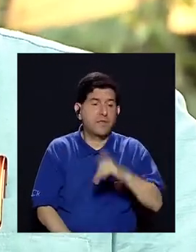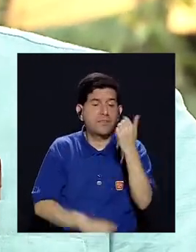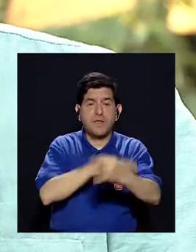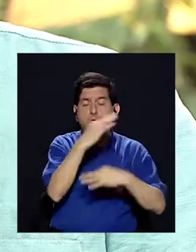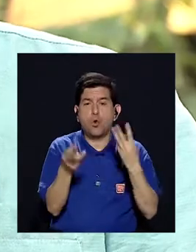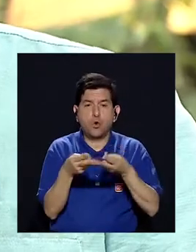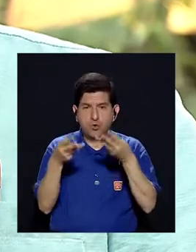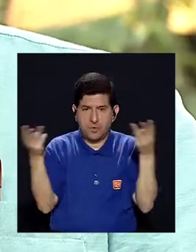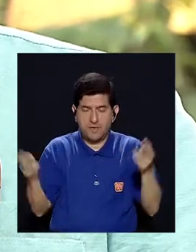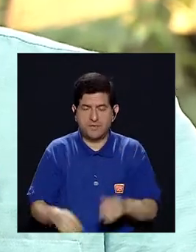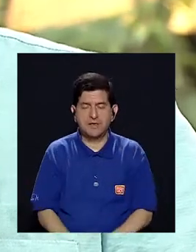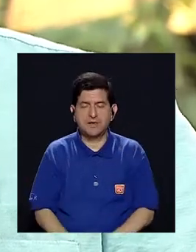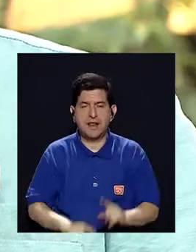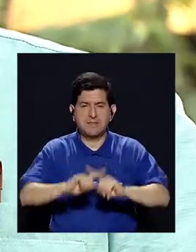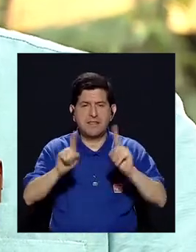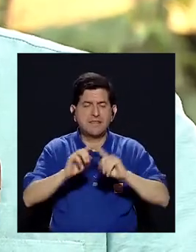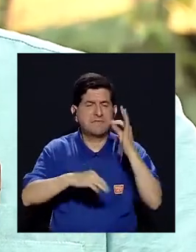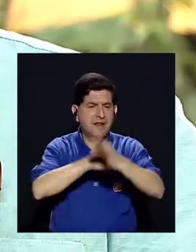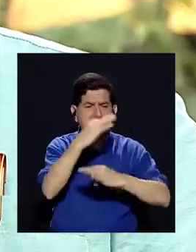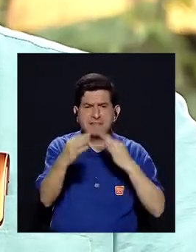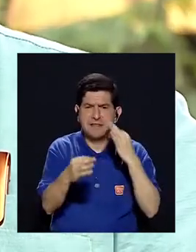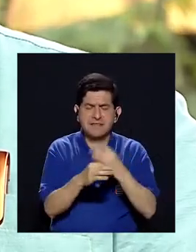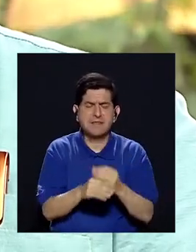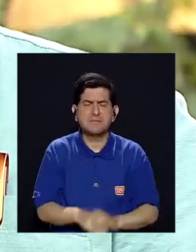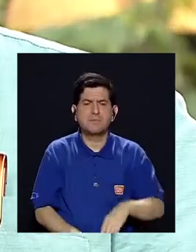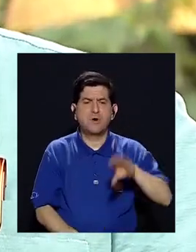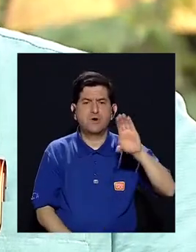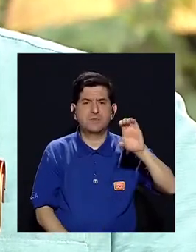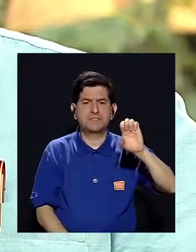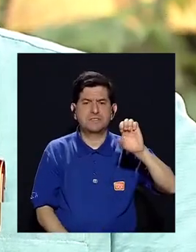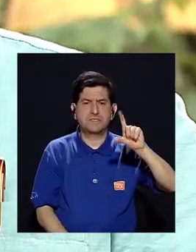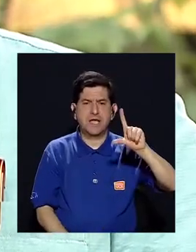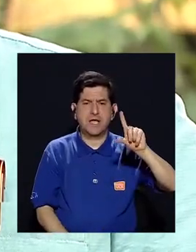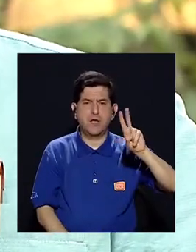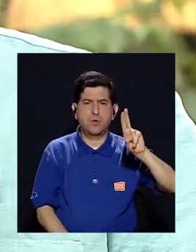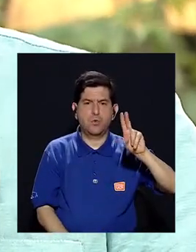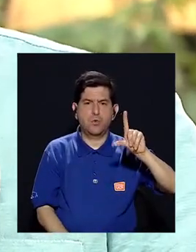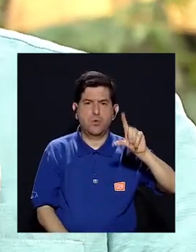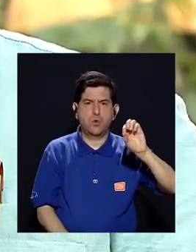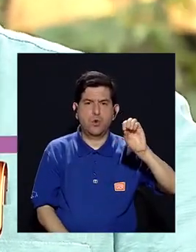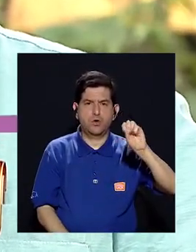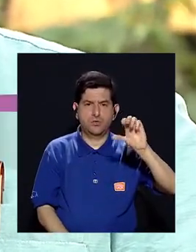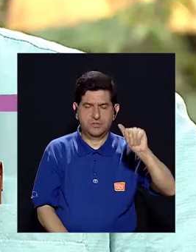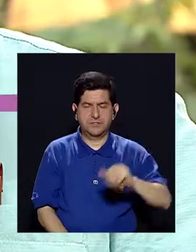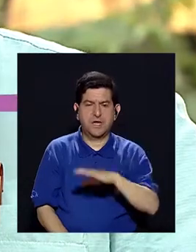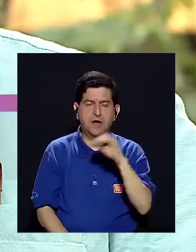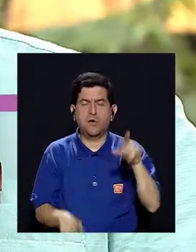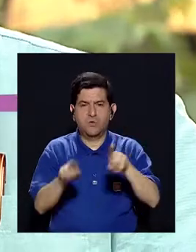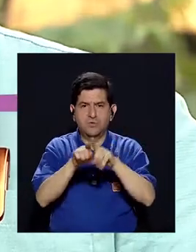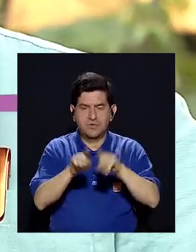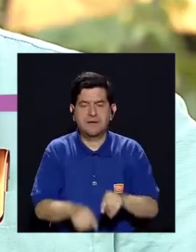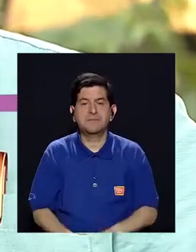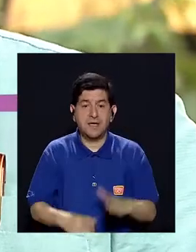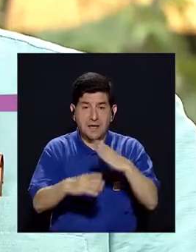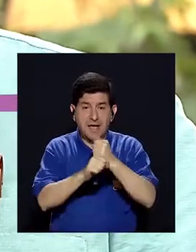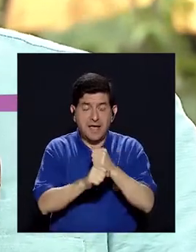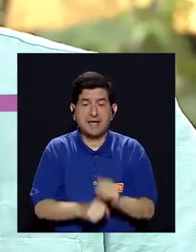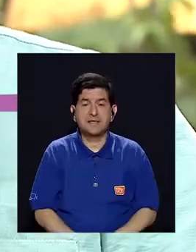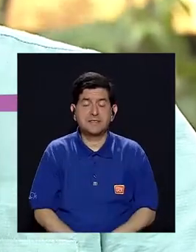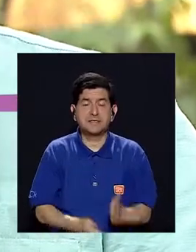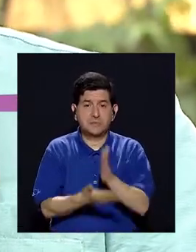de otros tipos de materiales, de celulosa, de plantas, que hay plásticos de otros tipos de materiales, por ejemplo, coronas de piña, que